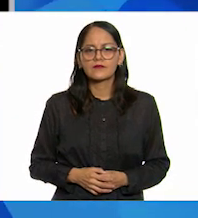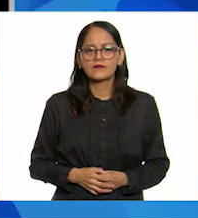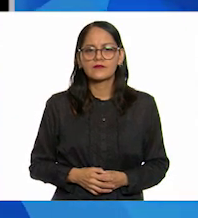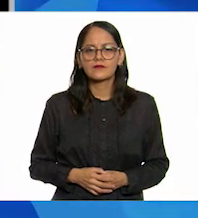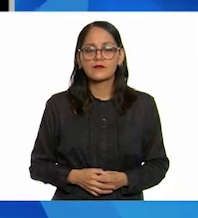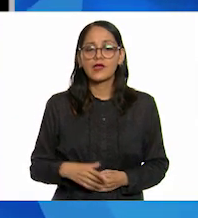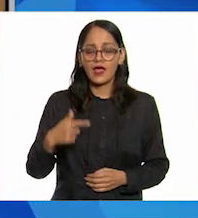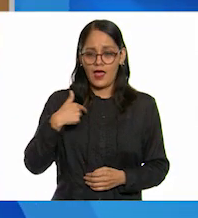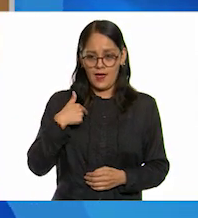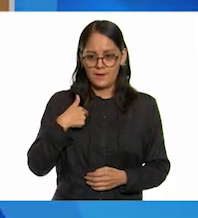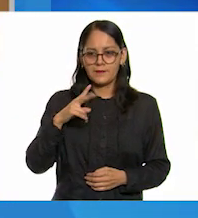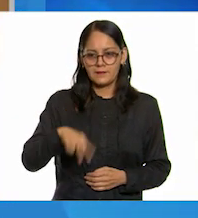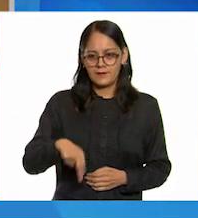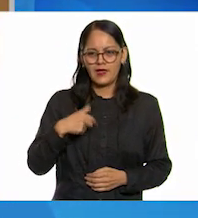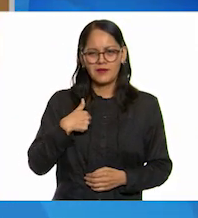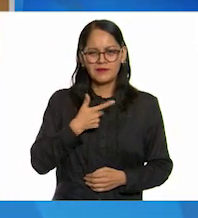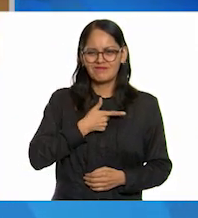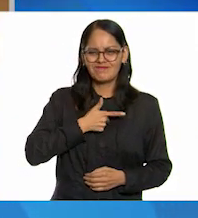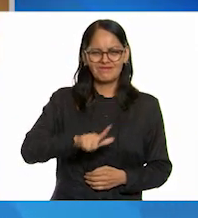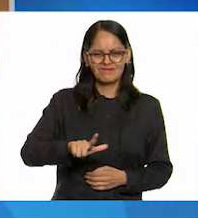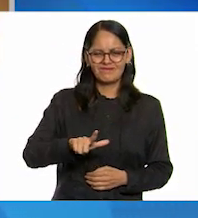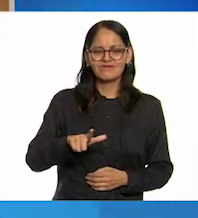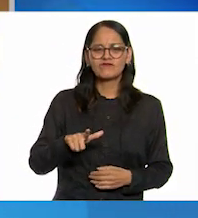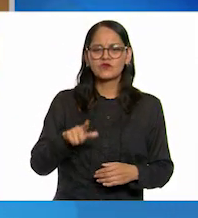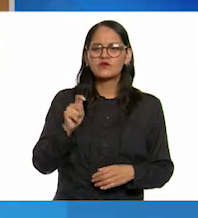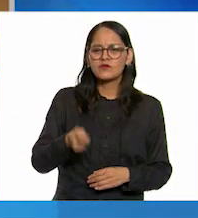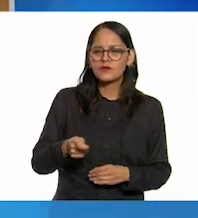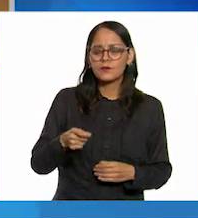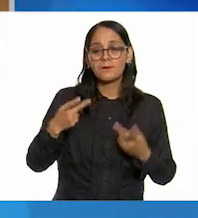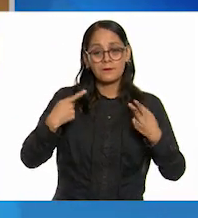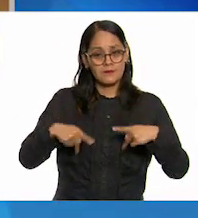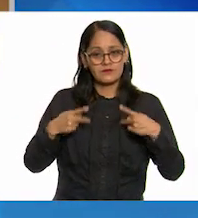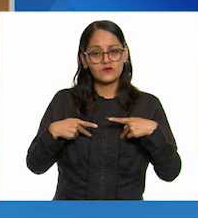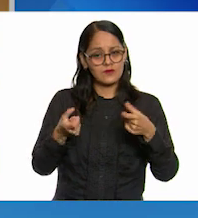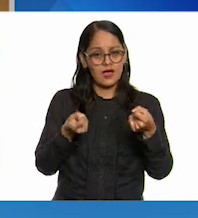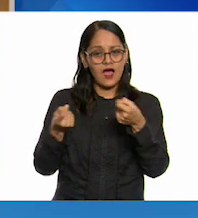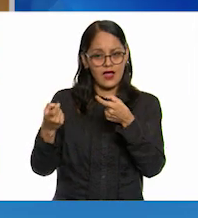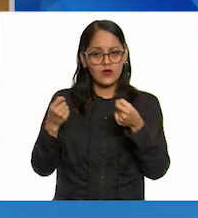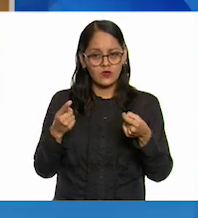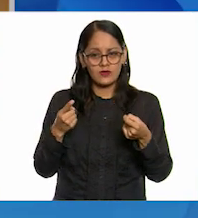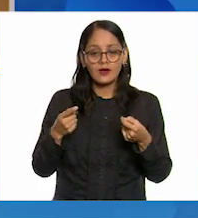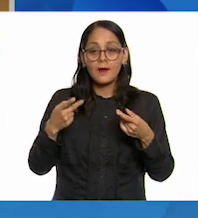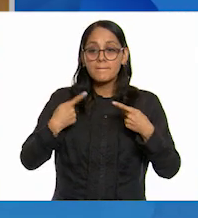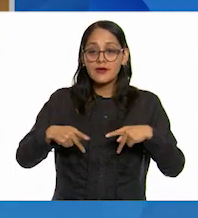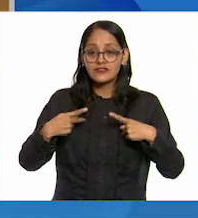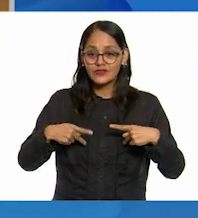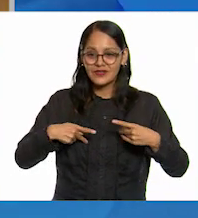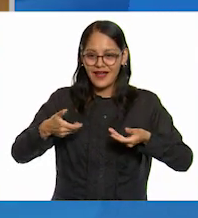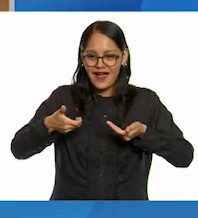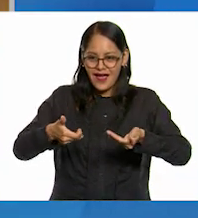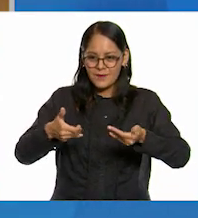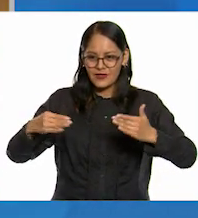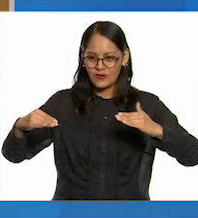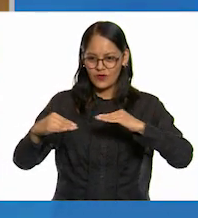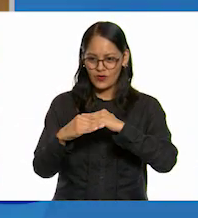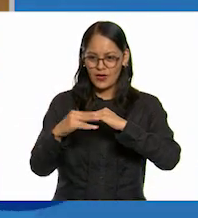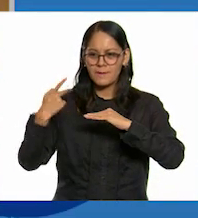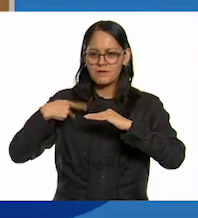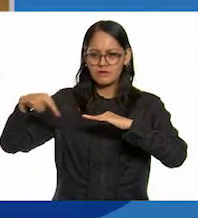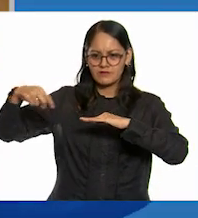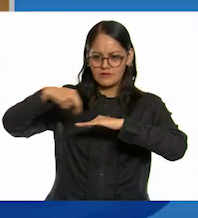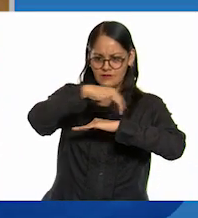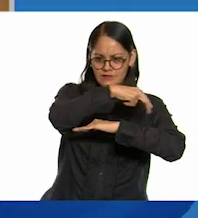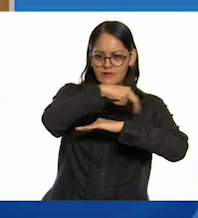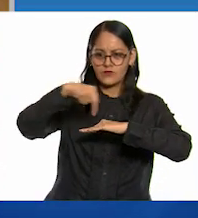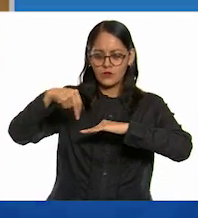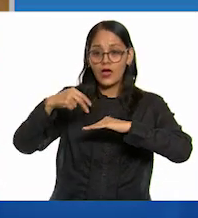Oye, a mí lo que más me desagrada es que hay personas que no respetan el paso peatonal, incluso cuando hay adultos